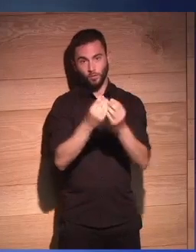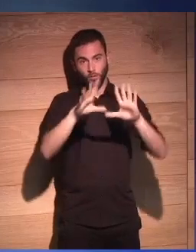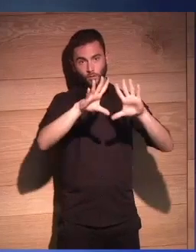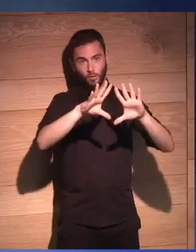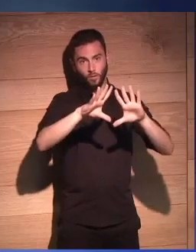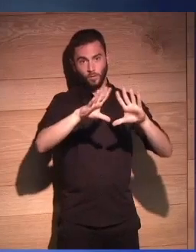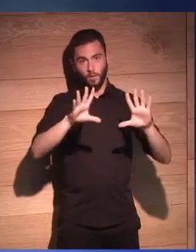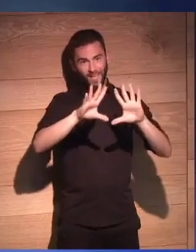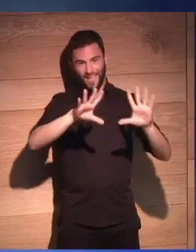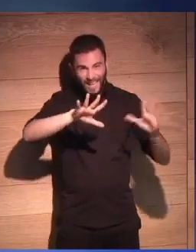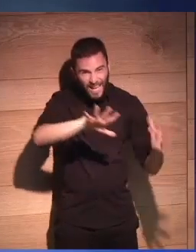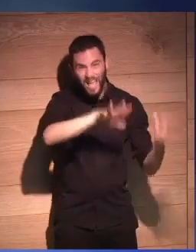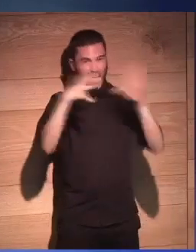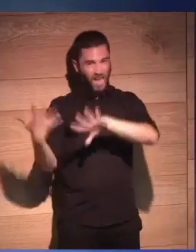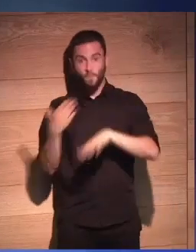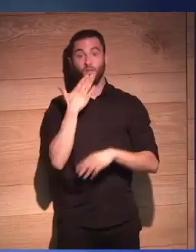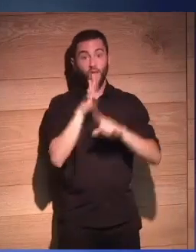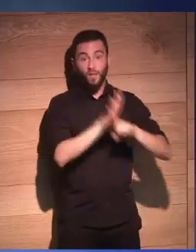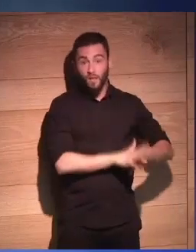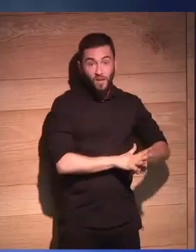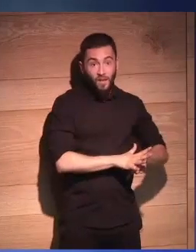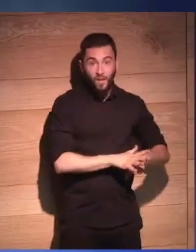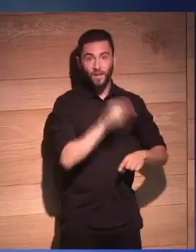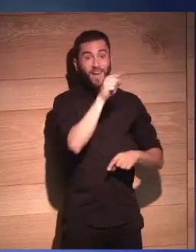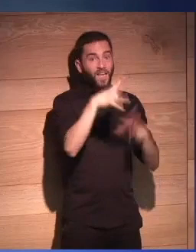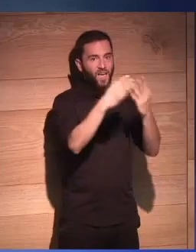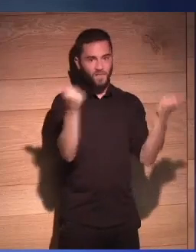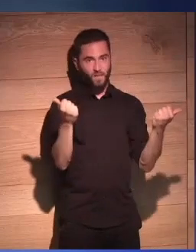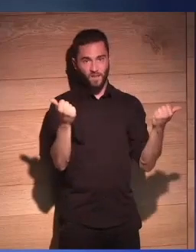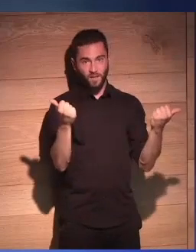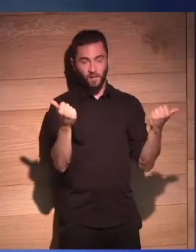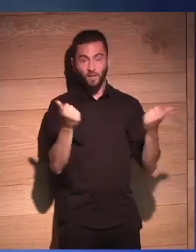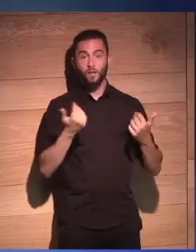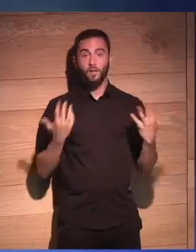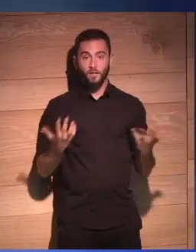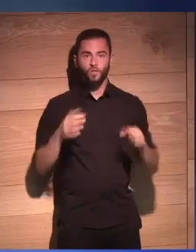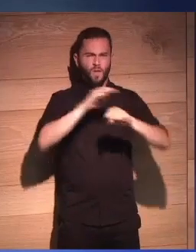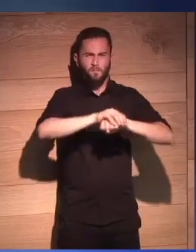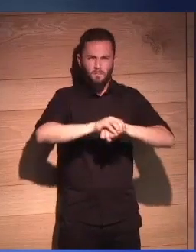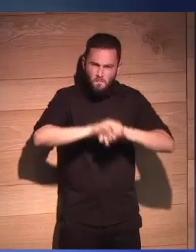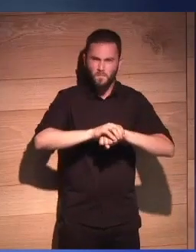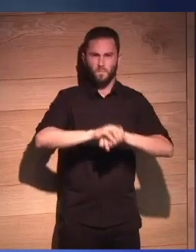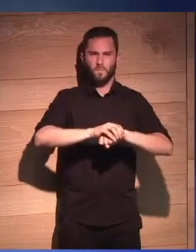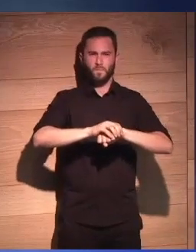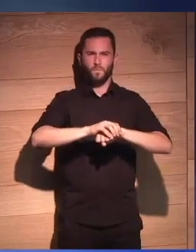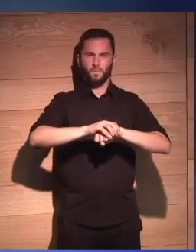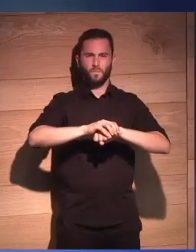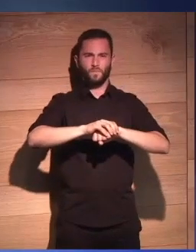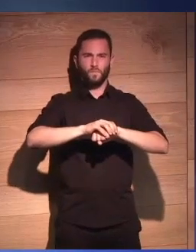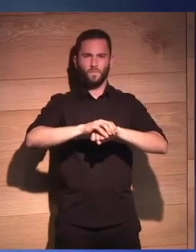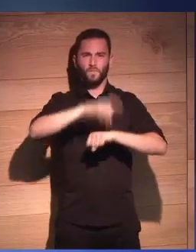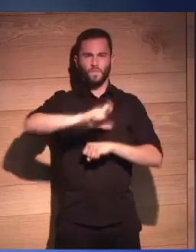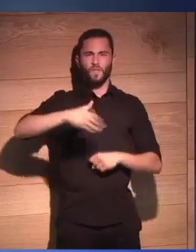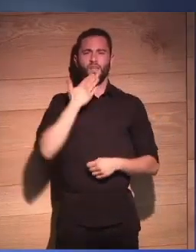cambio impresionante, porque el edadismo prácticamente ha desaparecido de los dos lados, y hay amistades, hay gente